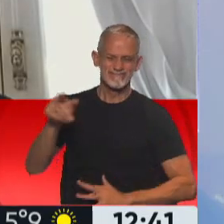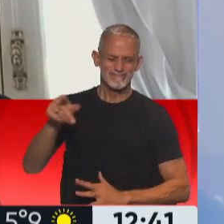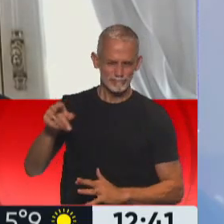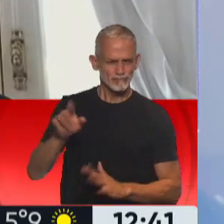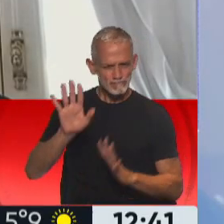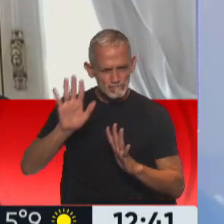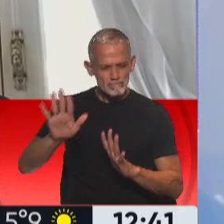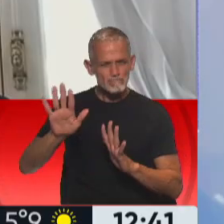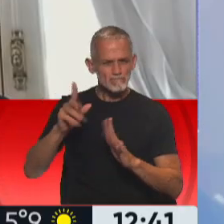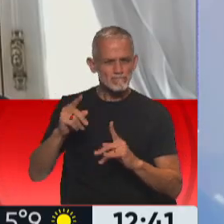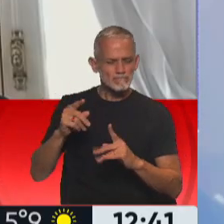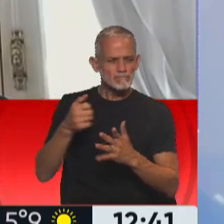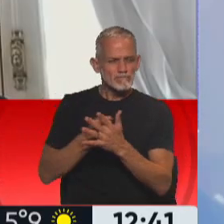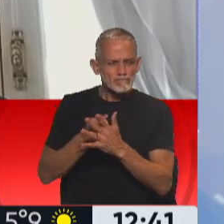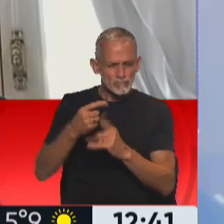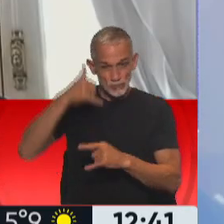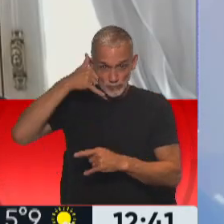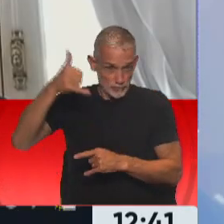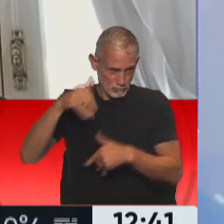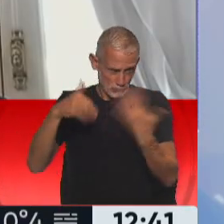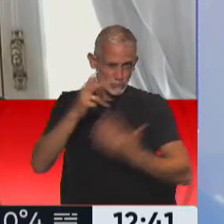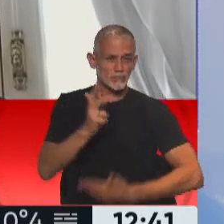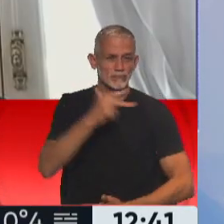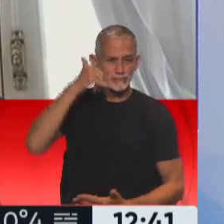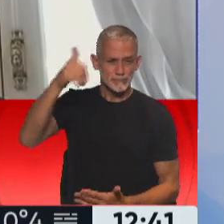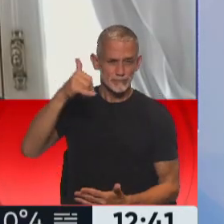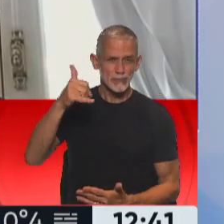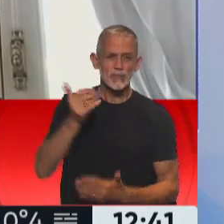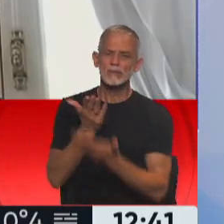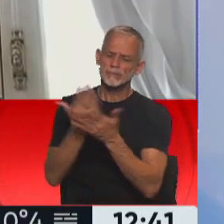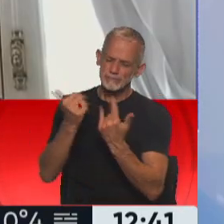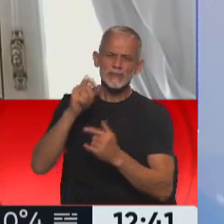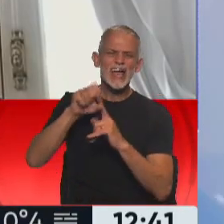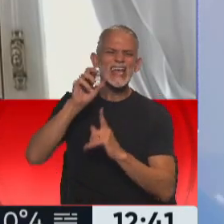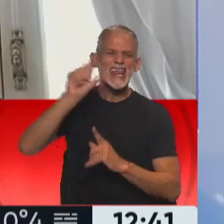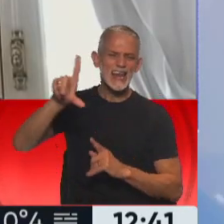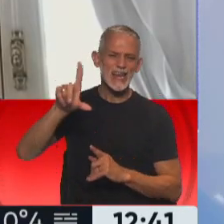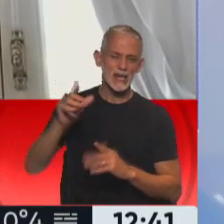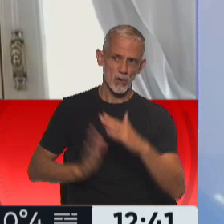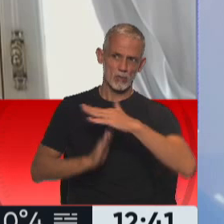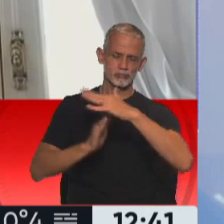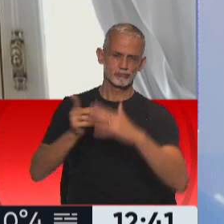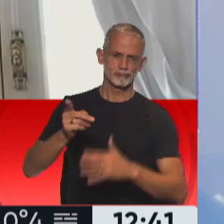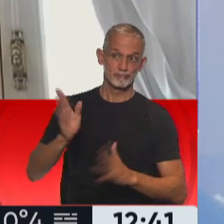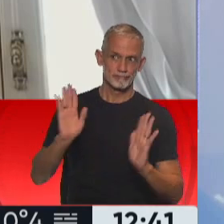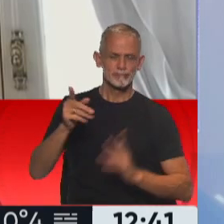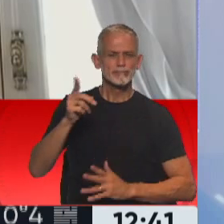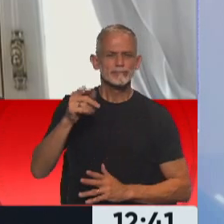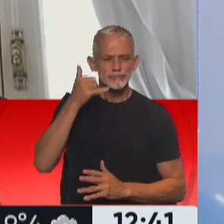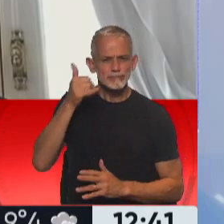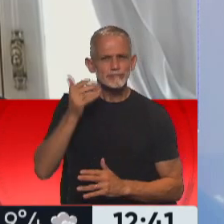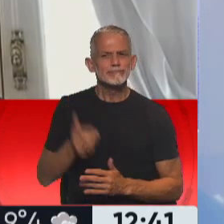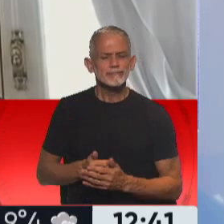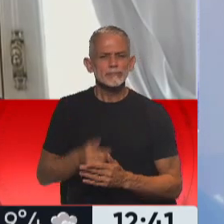consiguió con Kirill, un día llamó por teléfono, pidió hablar con Kirill, cuando el ESI estaba